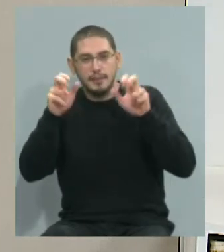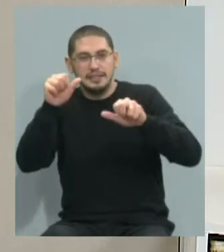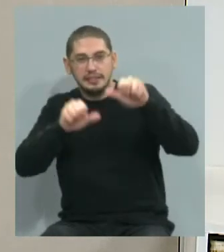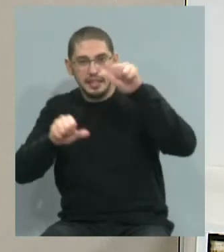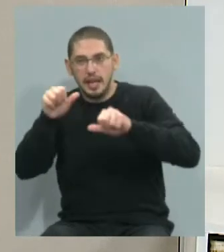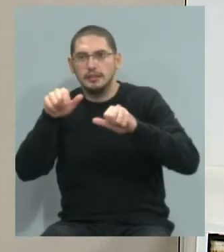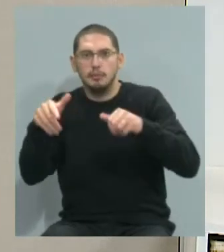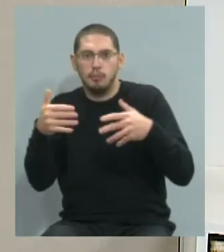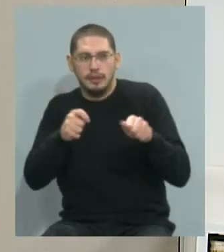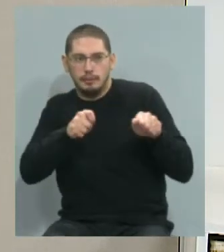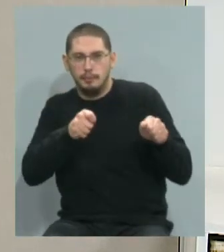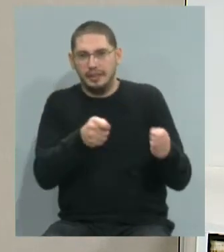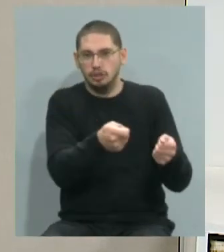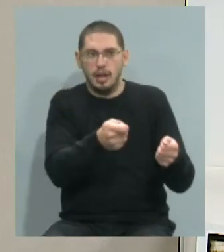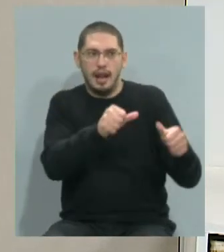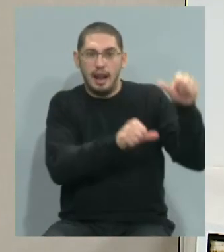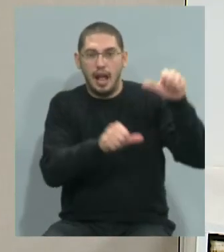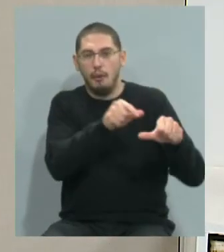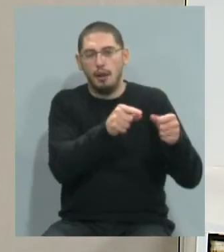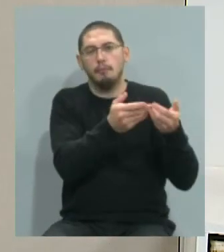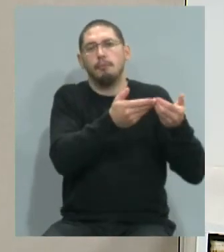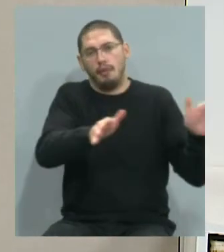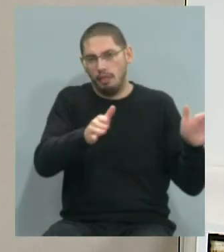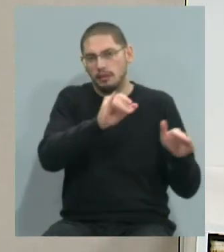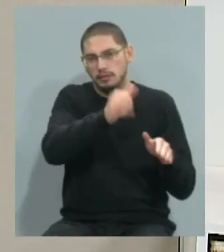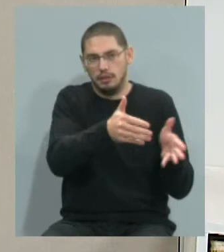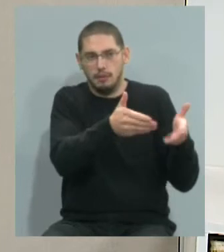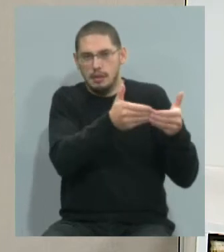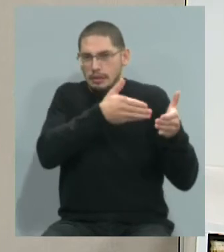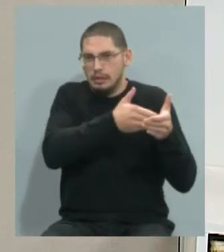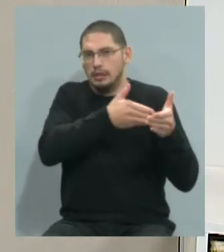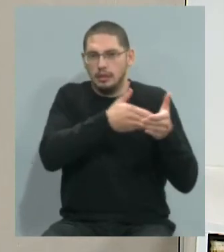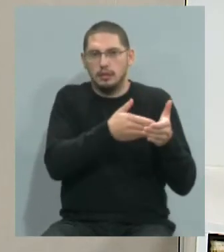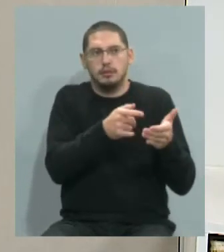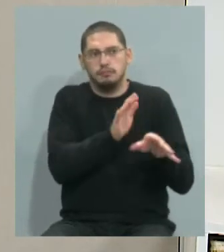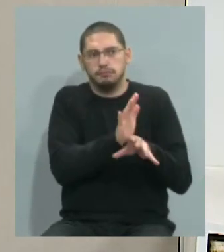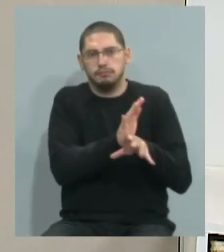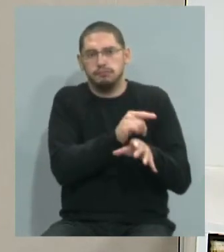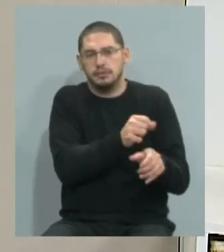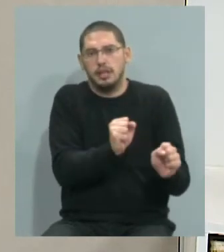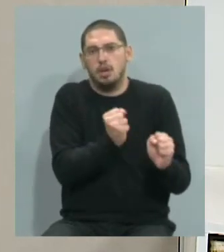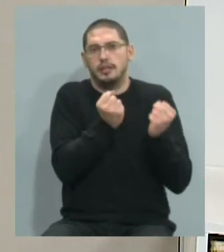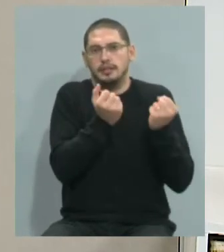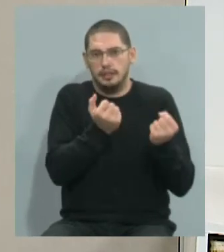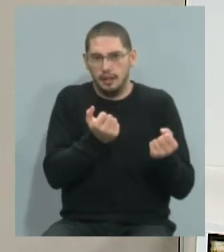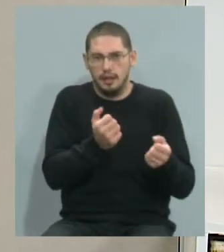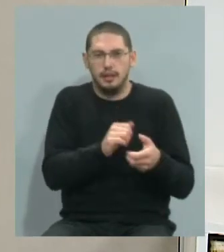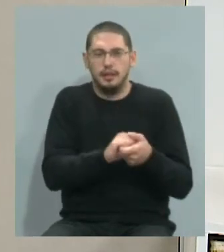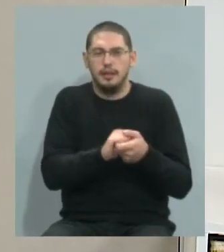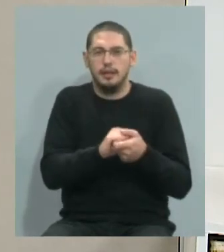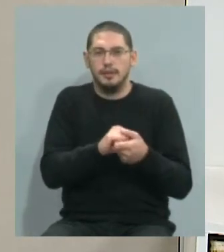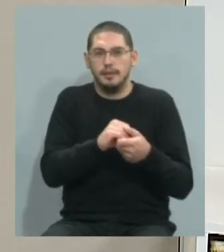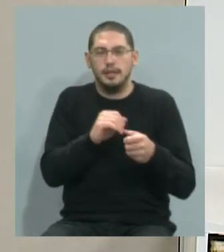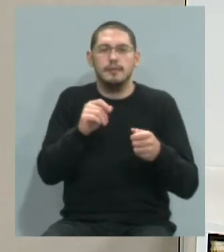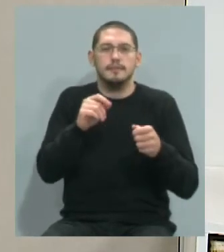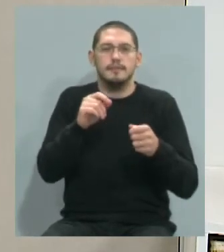poder presionar también a estos laboratorios y a estos intereses privados y mezquinos que están realmente, bueno, jugando con la salud y la vida de